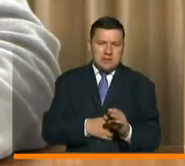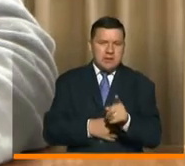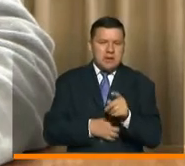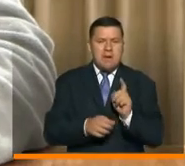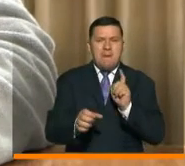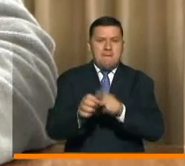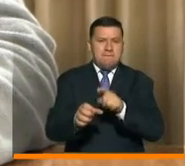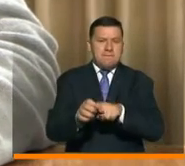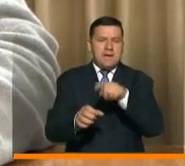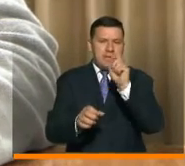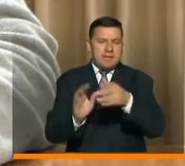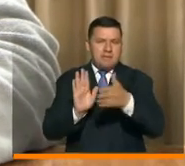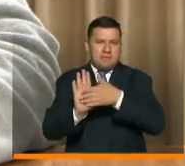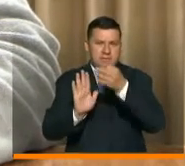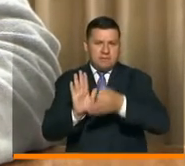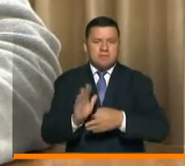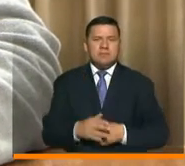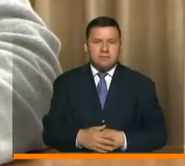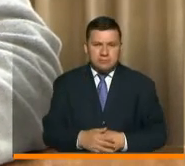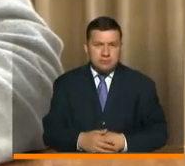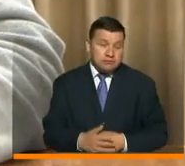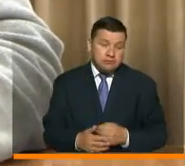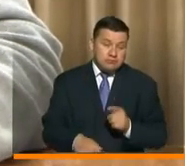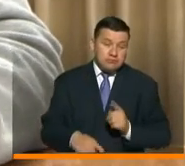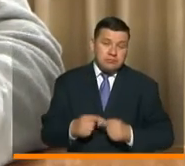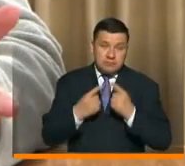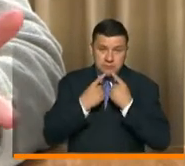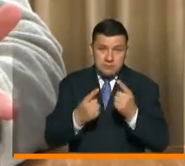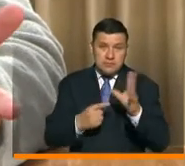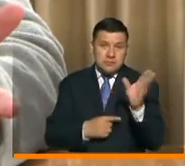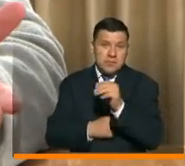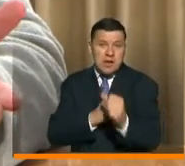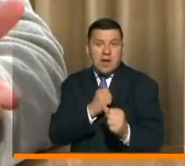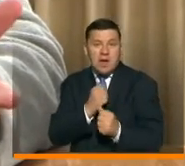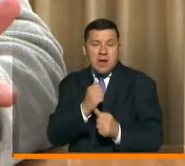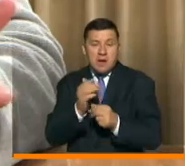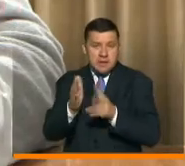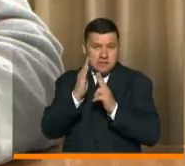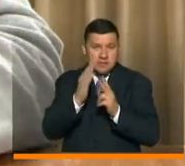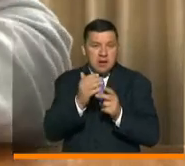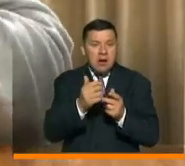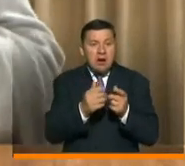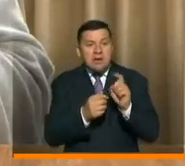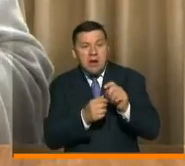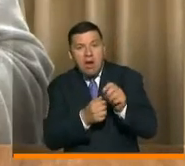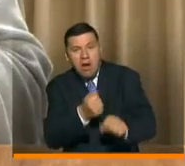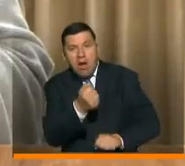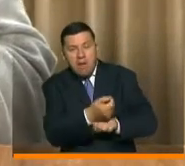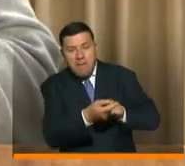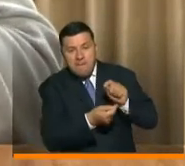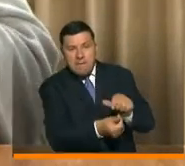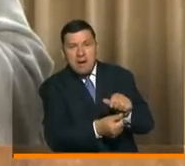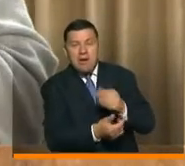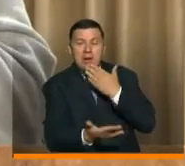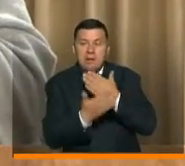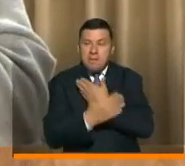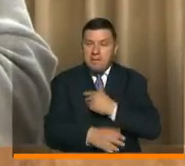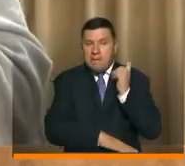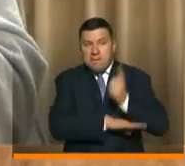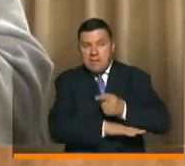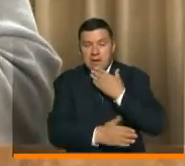de la matrícula que debían desarrollar. Y no puedo dejar de hablar de los auxilios con ICETEX, presidente. Gracias a su apoyo,